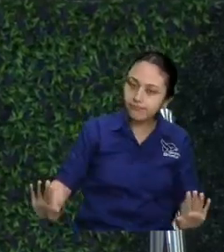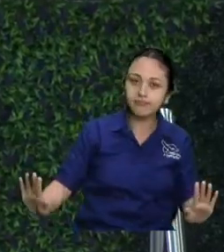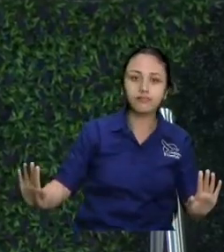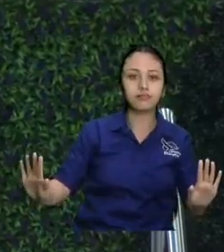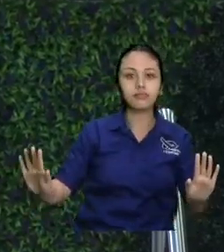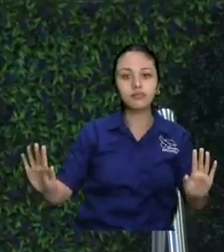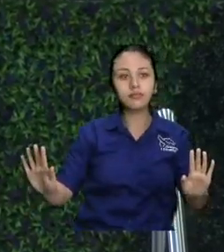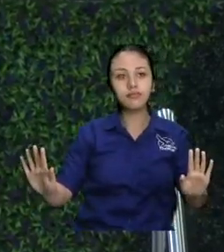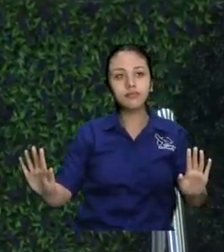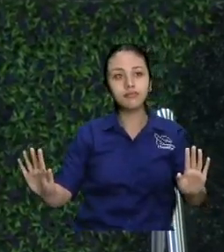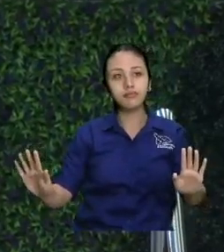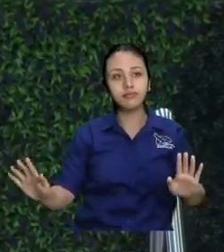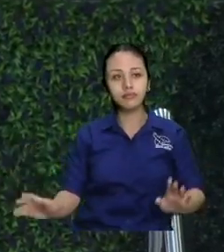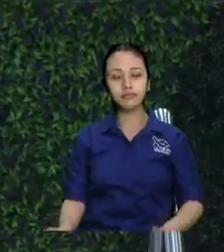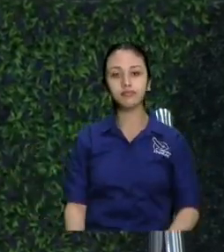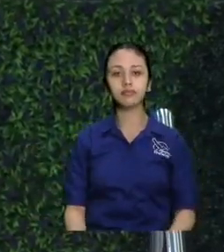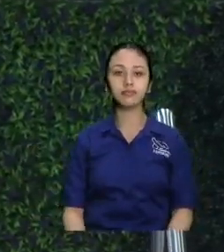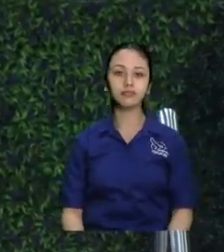severos.